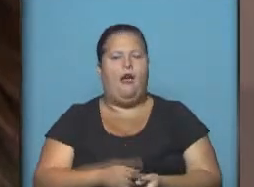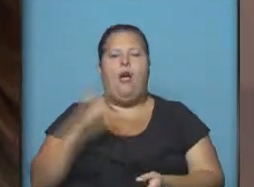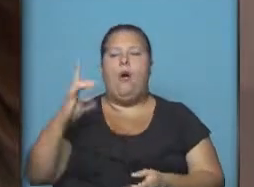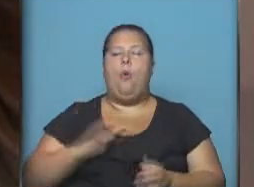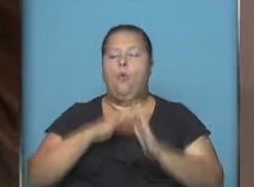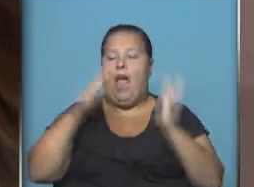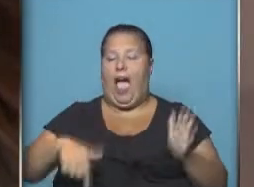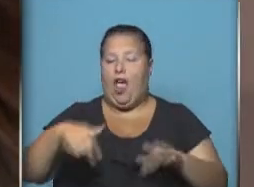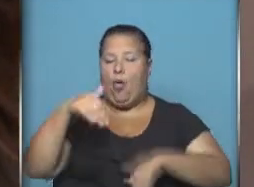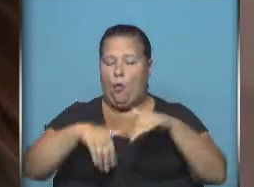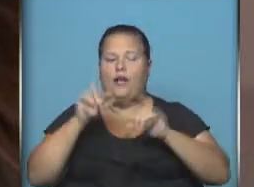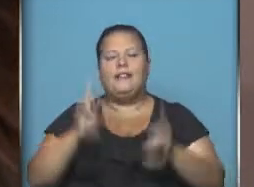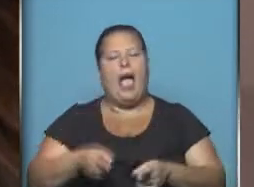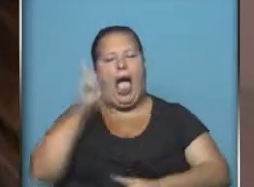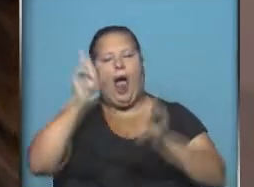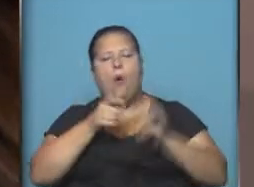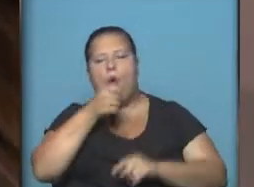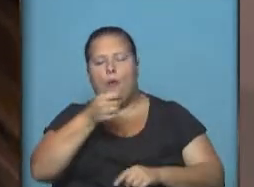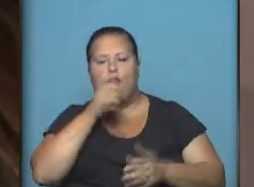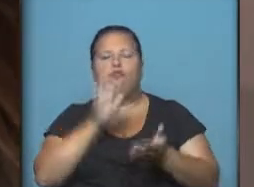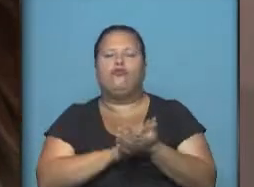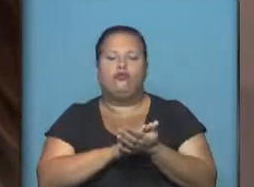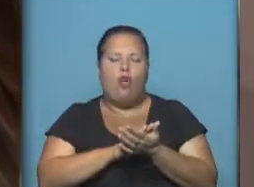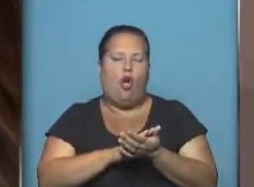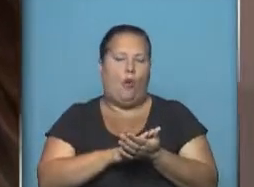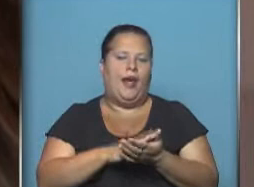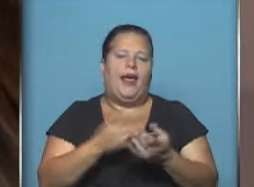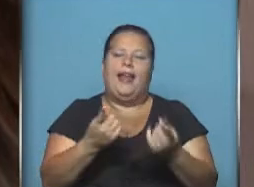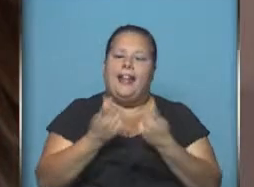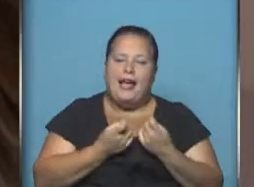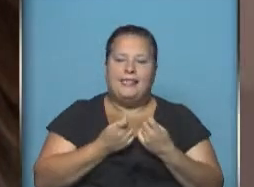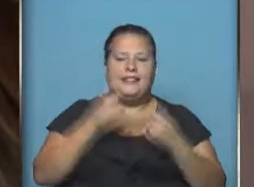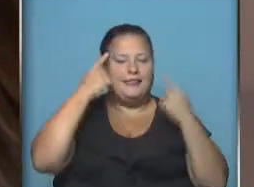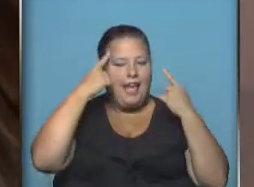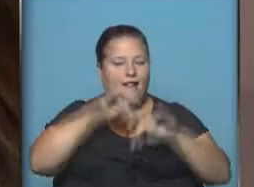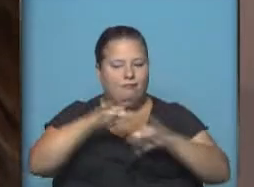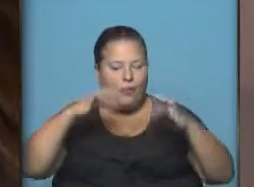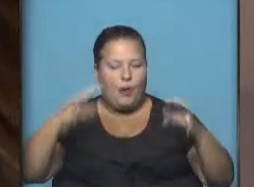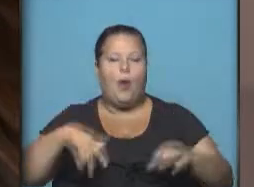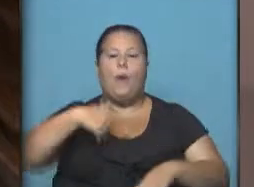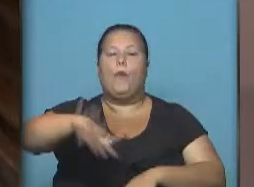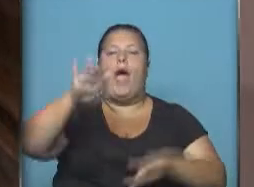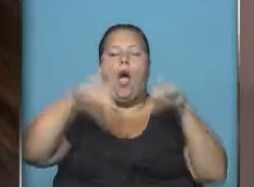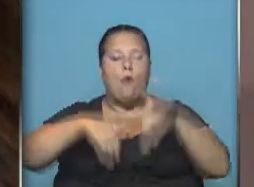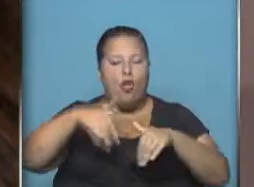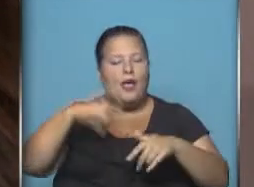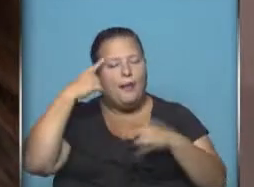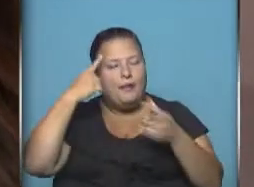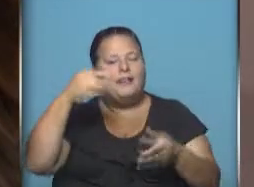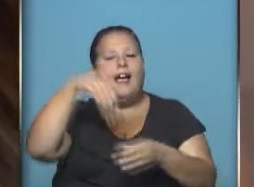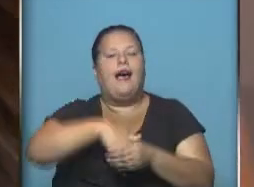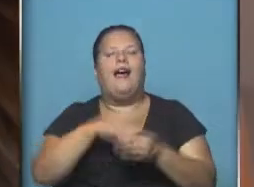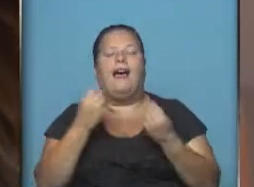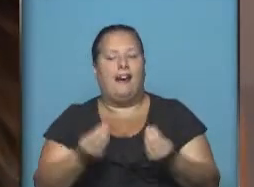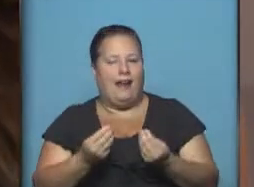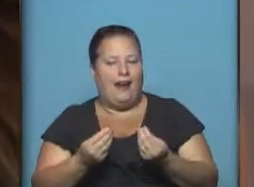año electoral, también hubo algunas declaraciones referidas a la necesidad de tomar conciencia. Cuando vayamos a votar, pongamos en el sobre